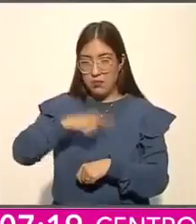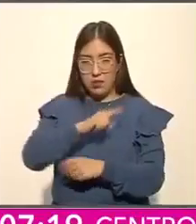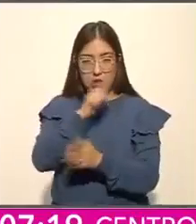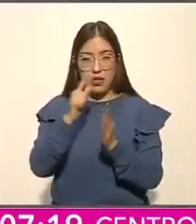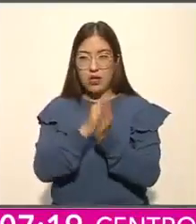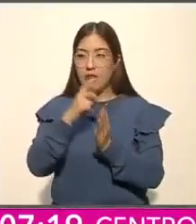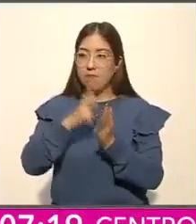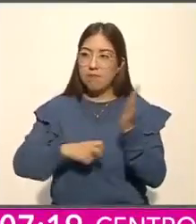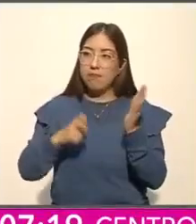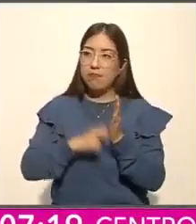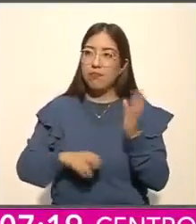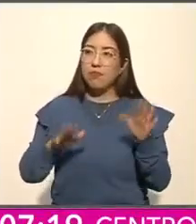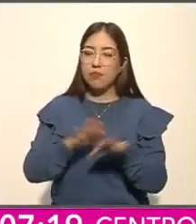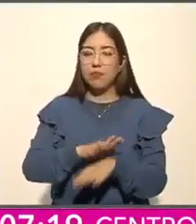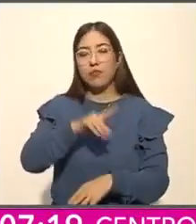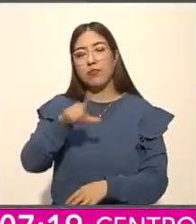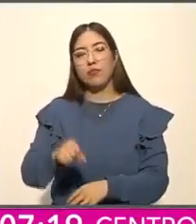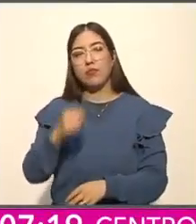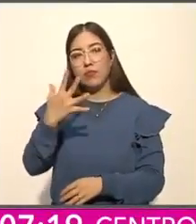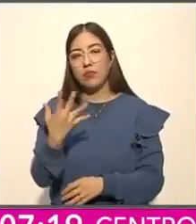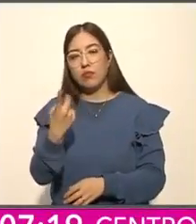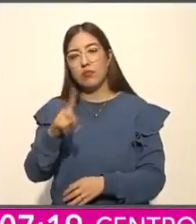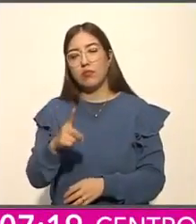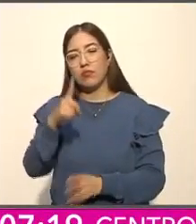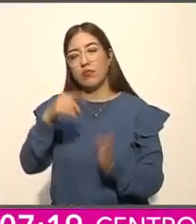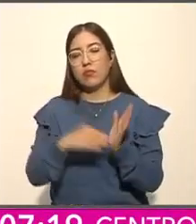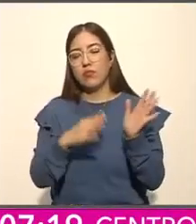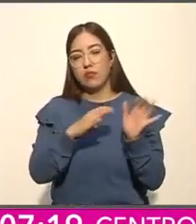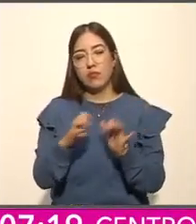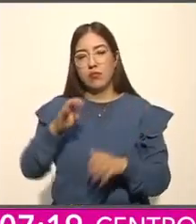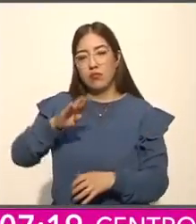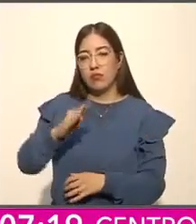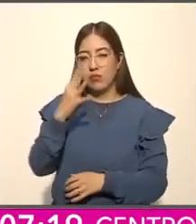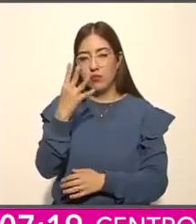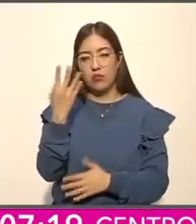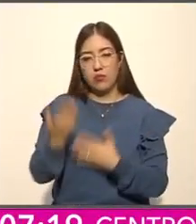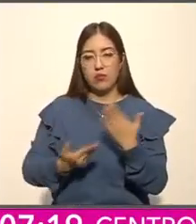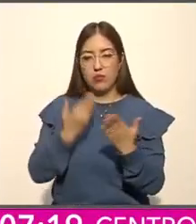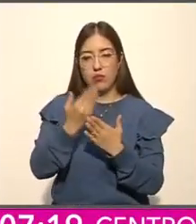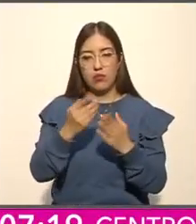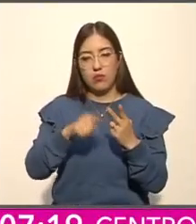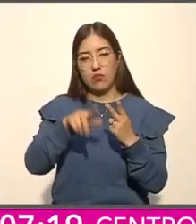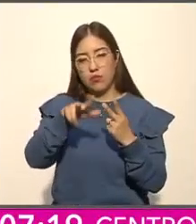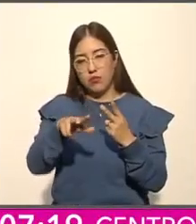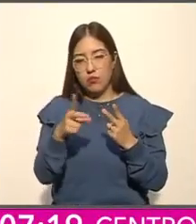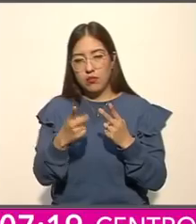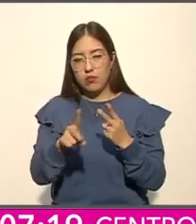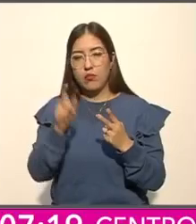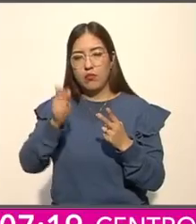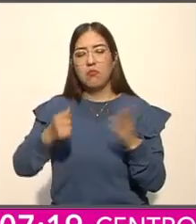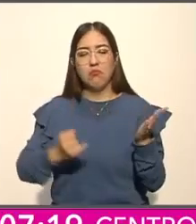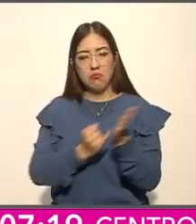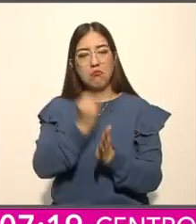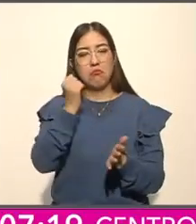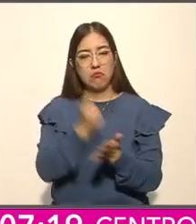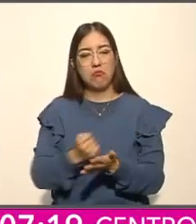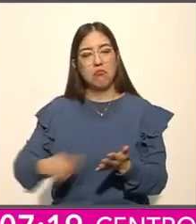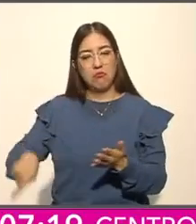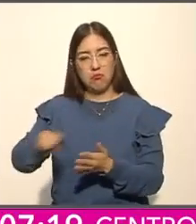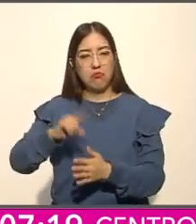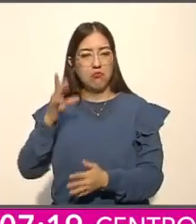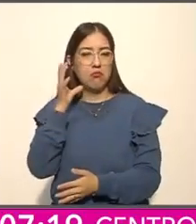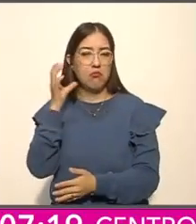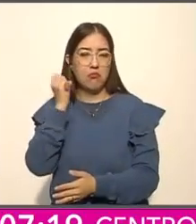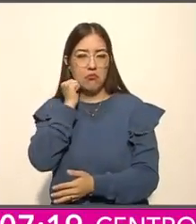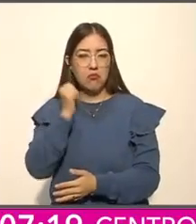judicial. El 5 de diciembre de 1994 hizo la propuesta. El 18 de diciembre obtuvo el aval del Senado y